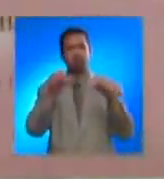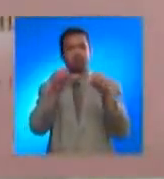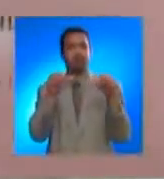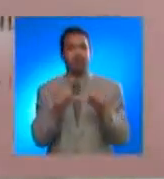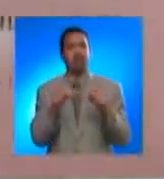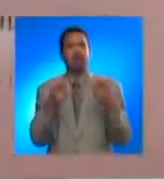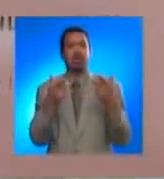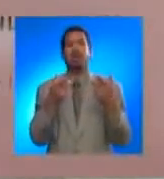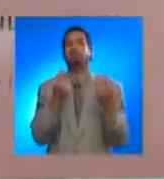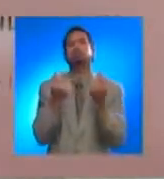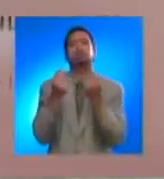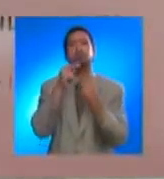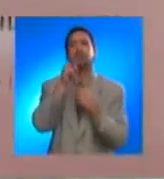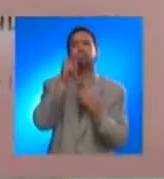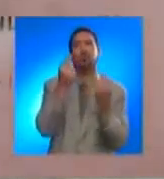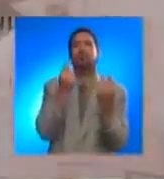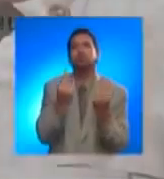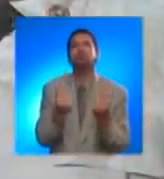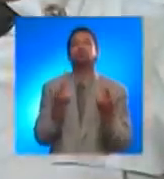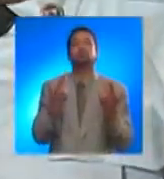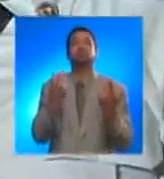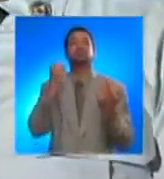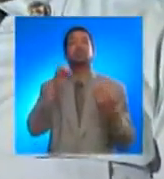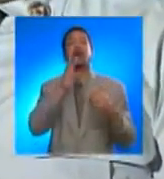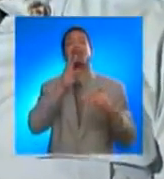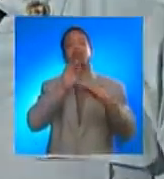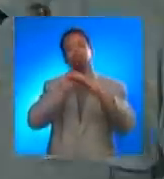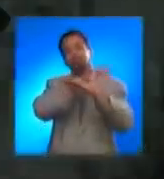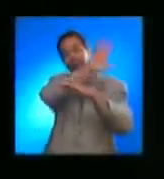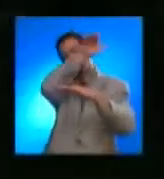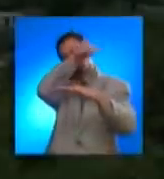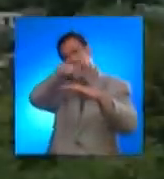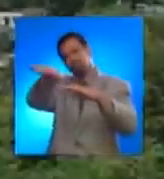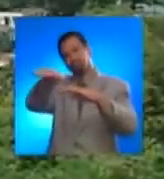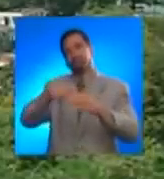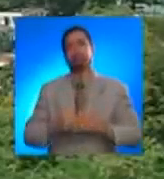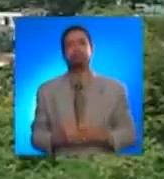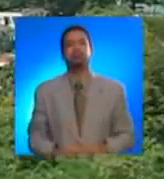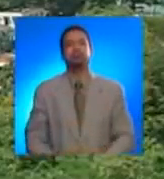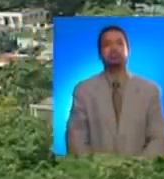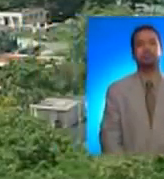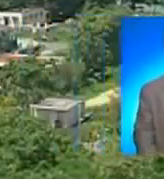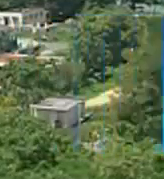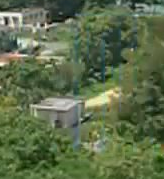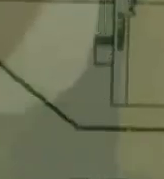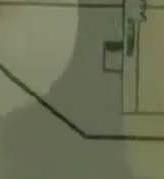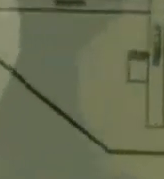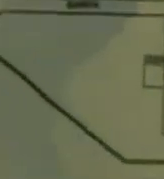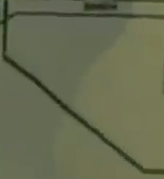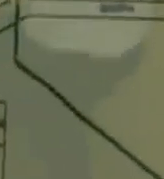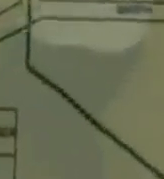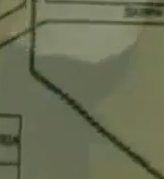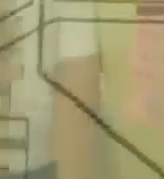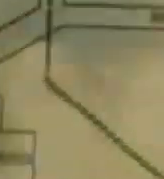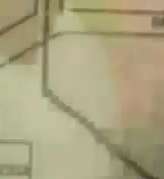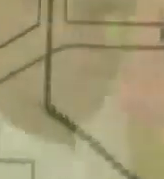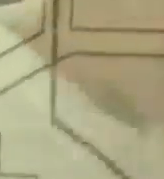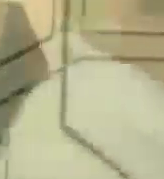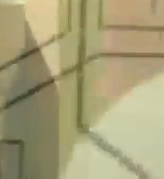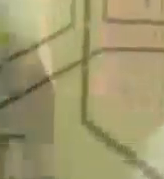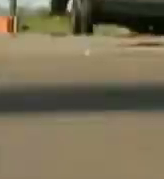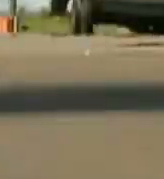de desalojo para escuelas que están cercanas al mar. El Colegio San Carlos es un colegio que está cerca de la costa de Aguadilla. Es uno